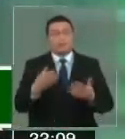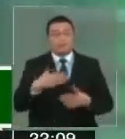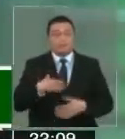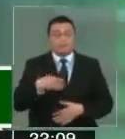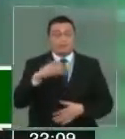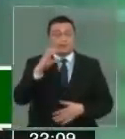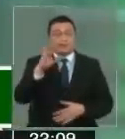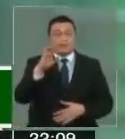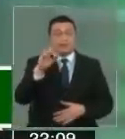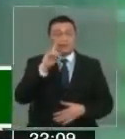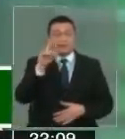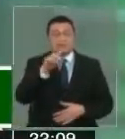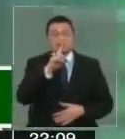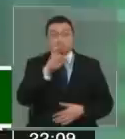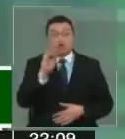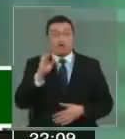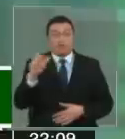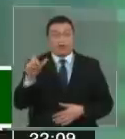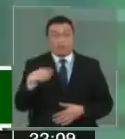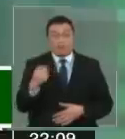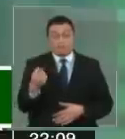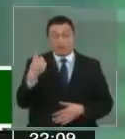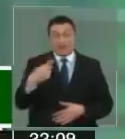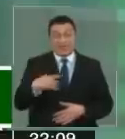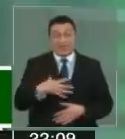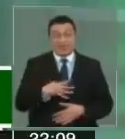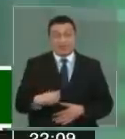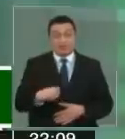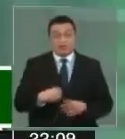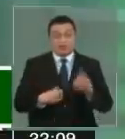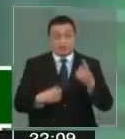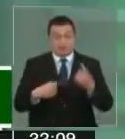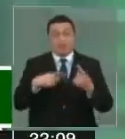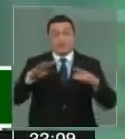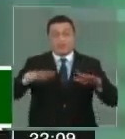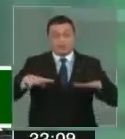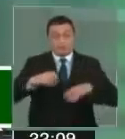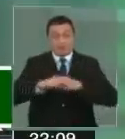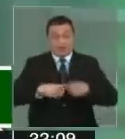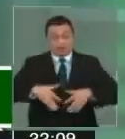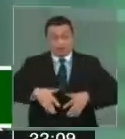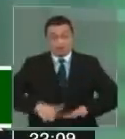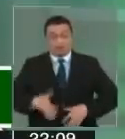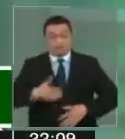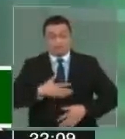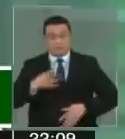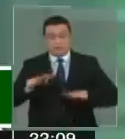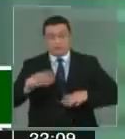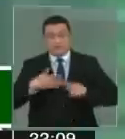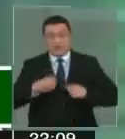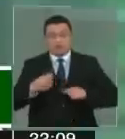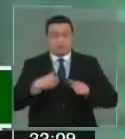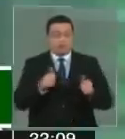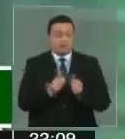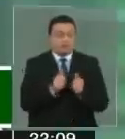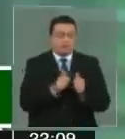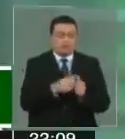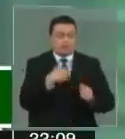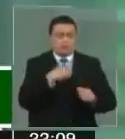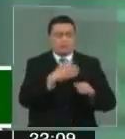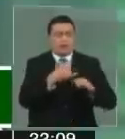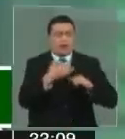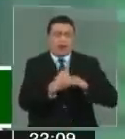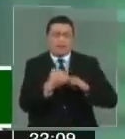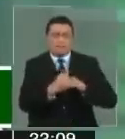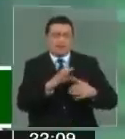Cristóbal, mi hijo amado, mi primer hijo, que yo lo tuve a los 19 años, mi yunta, mi cómplice,